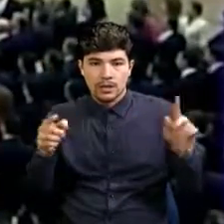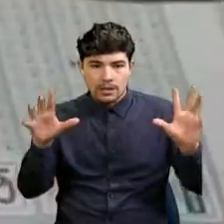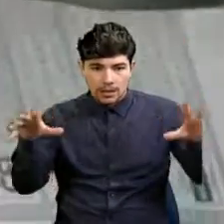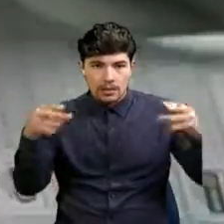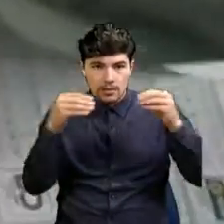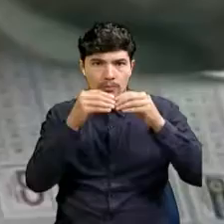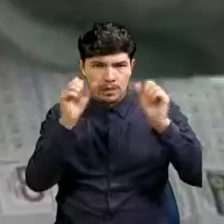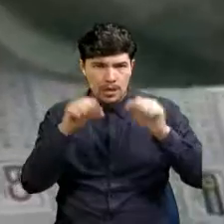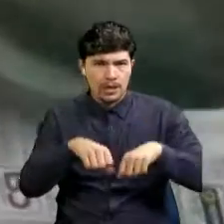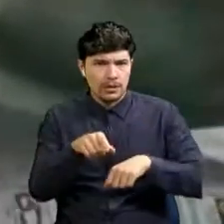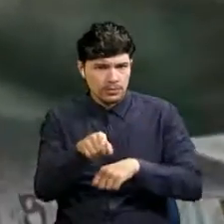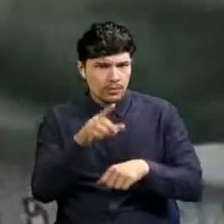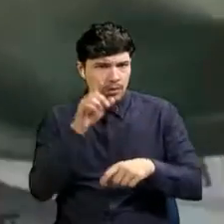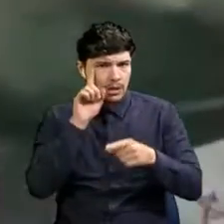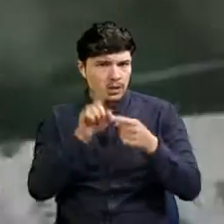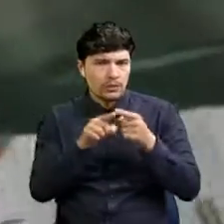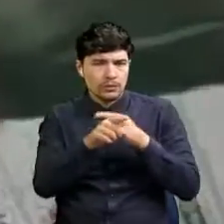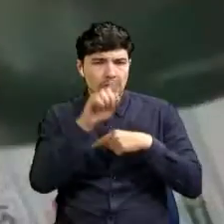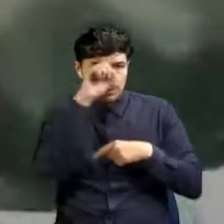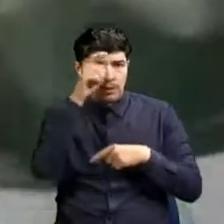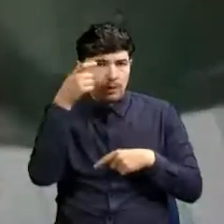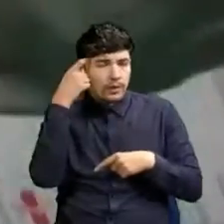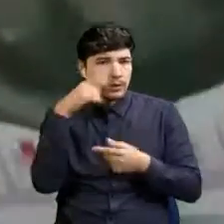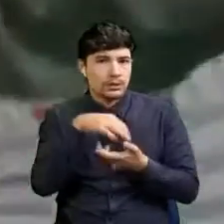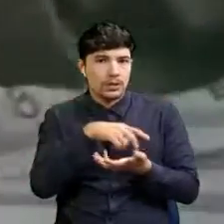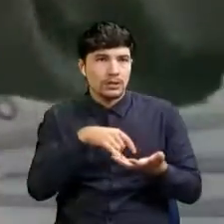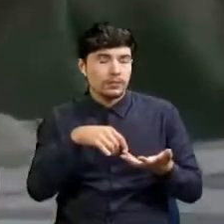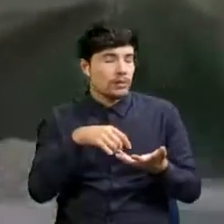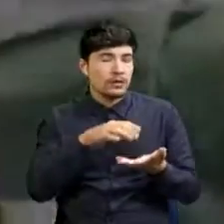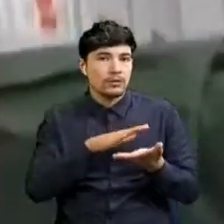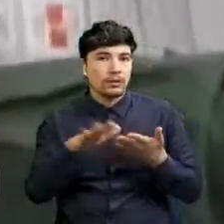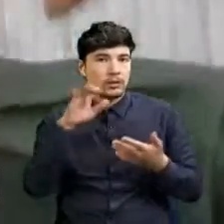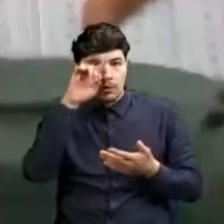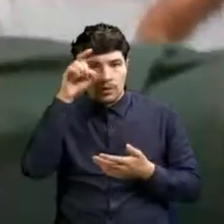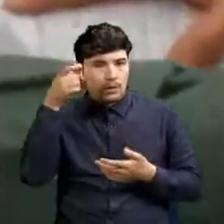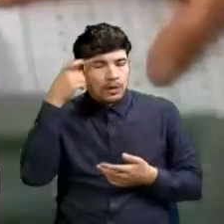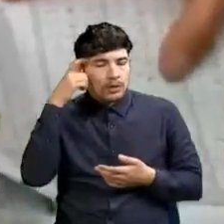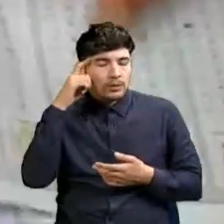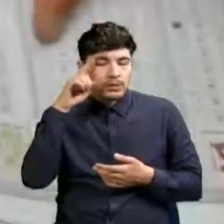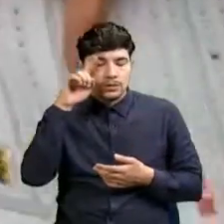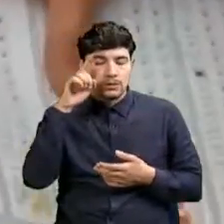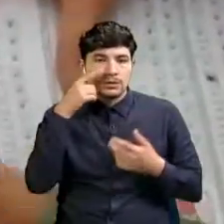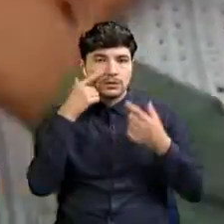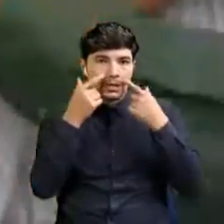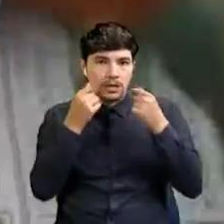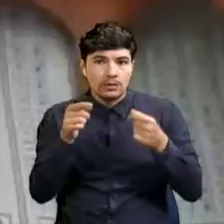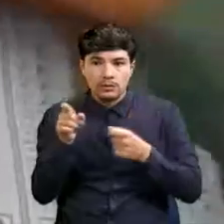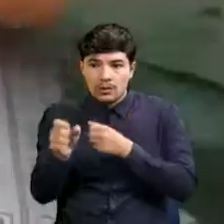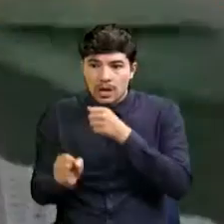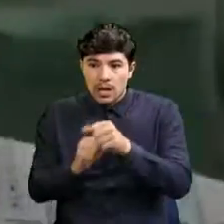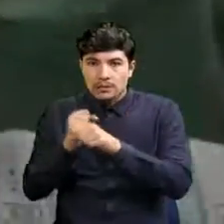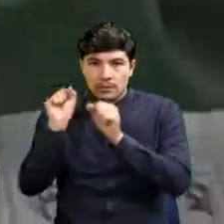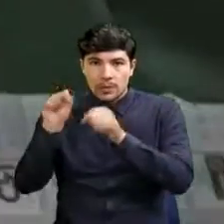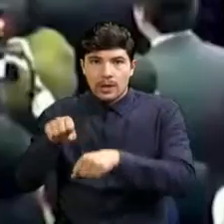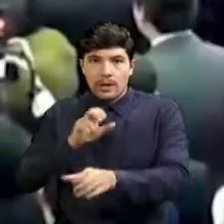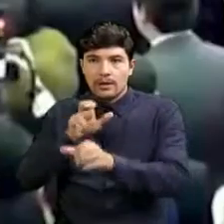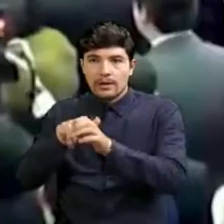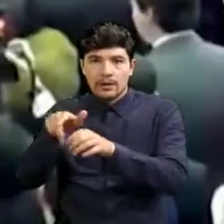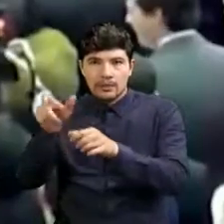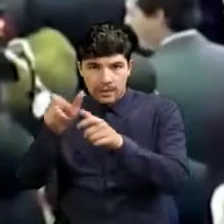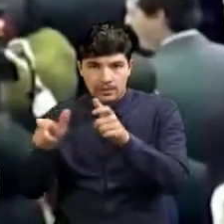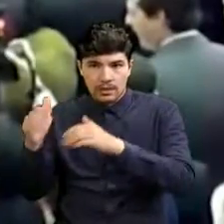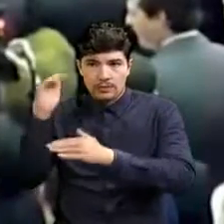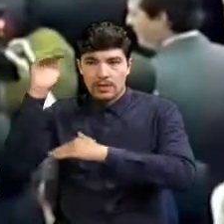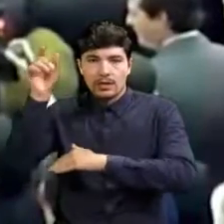los congresistas, concejales, diputados y ediles no podrán ser reelegidos para más de 3 periodos, la edad para aspirar al Senado y a la Cámara de